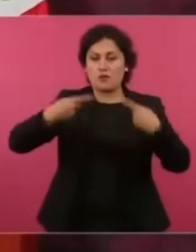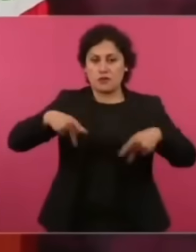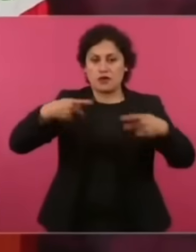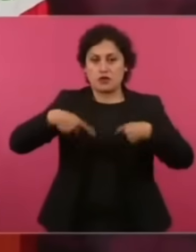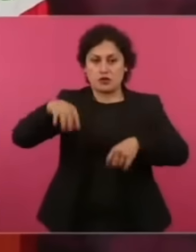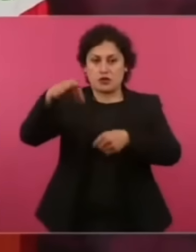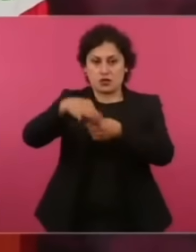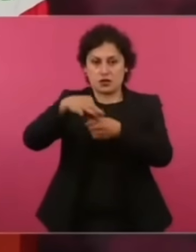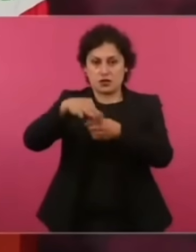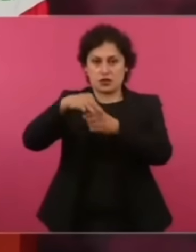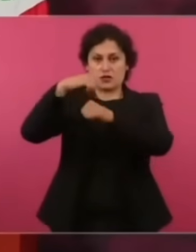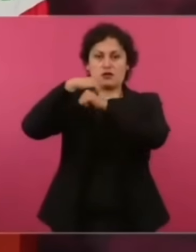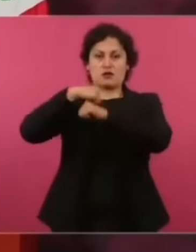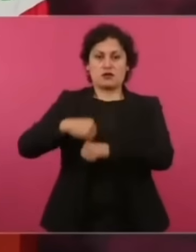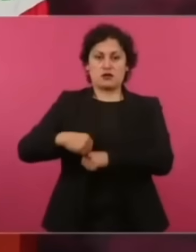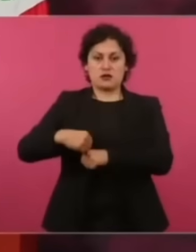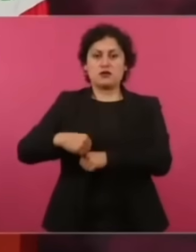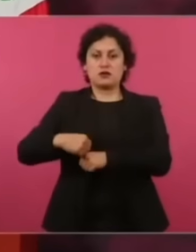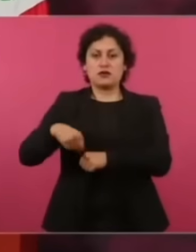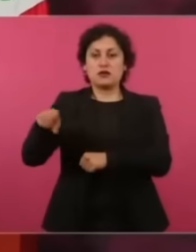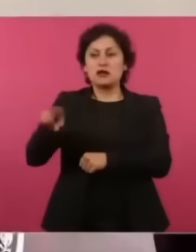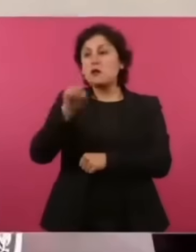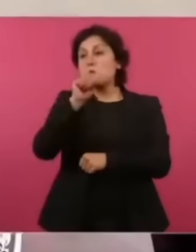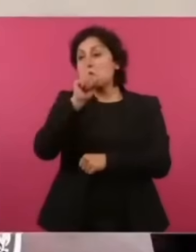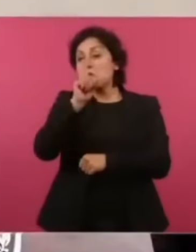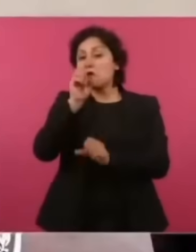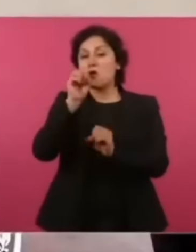vendidas o alquiladas o dormidas.